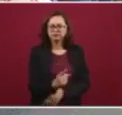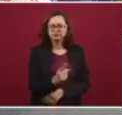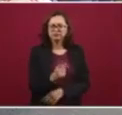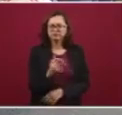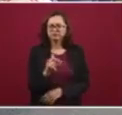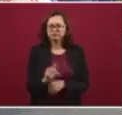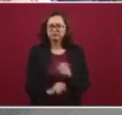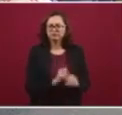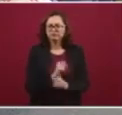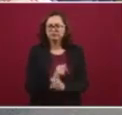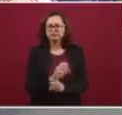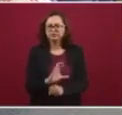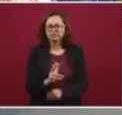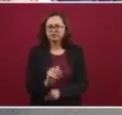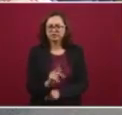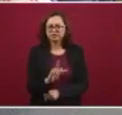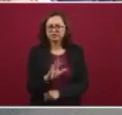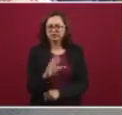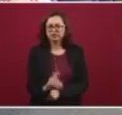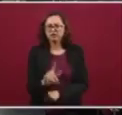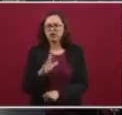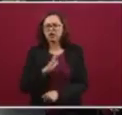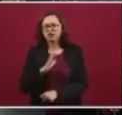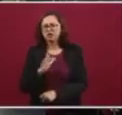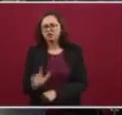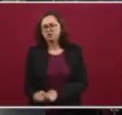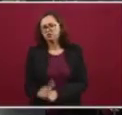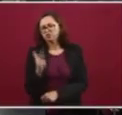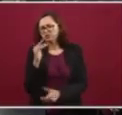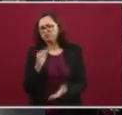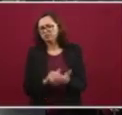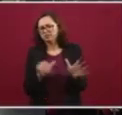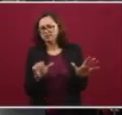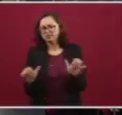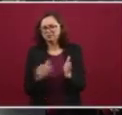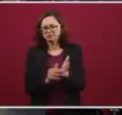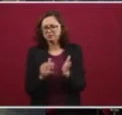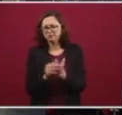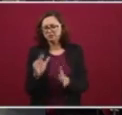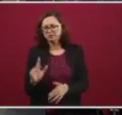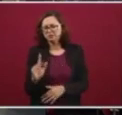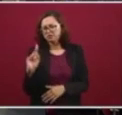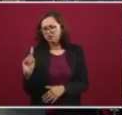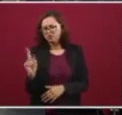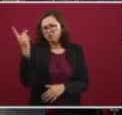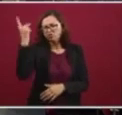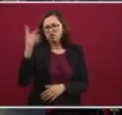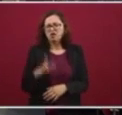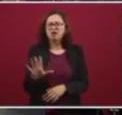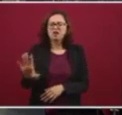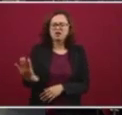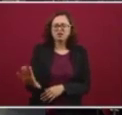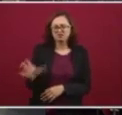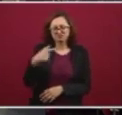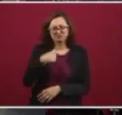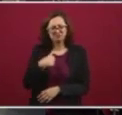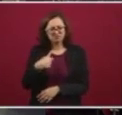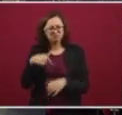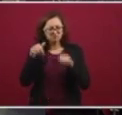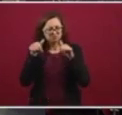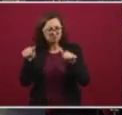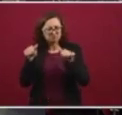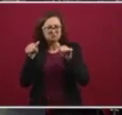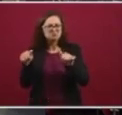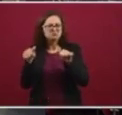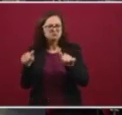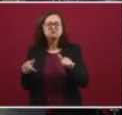Chapo, se habla de los 12.600 millones de dólares. Gracias. Muy bien al abogado, y dijo